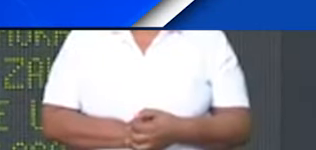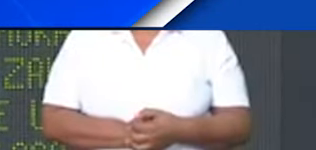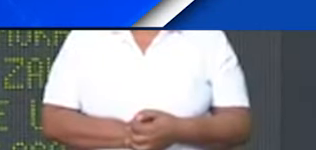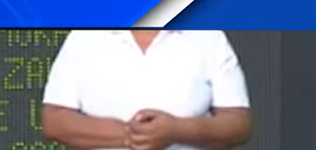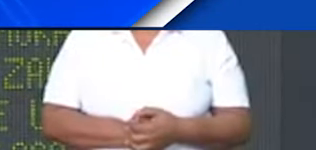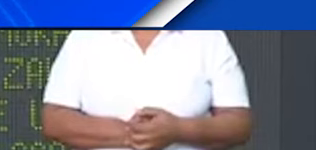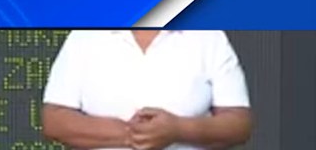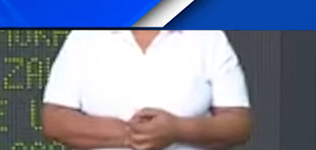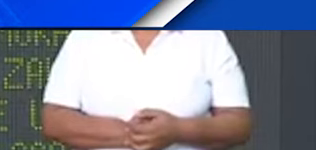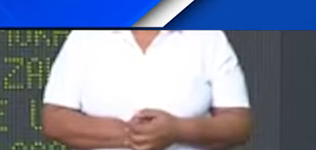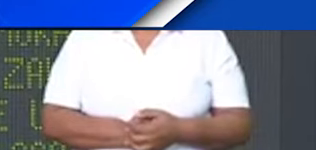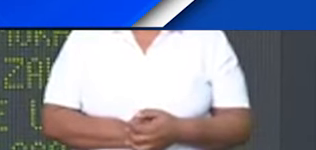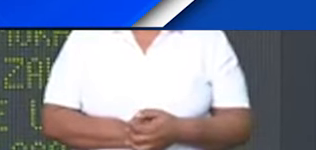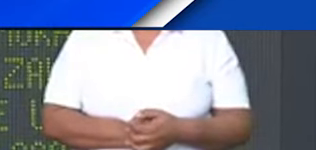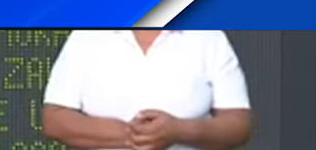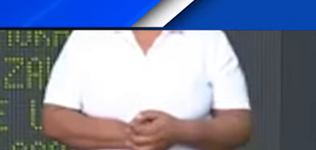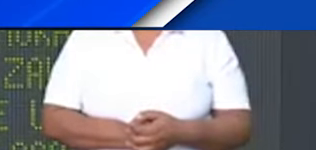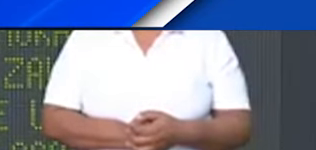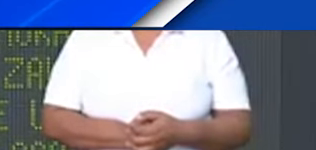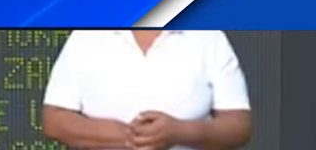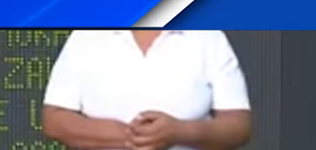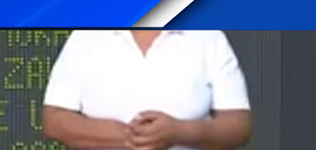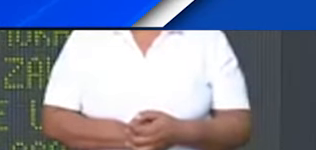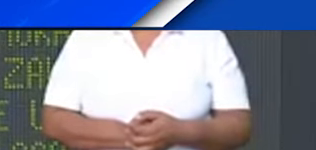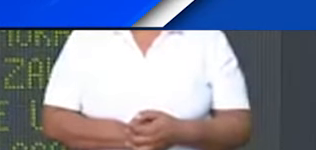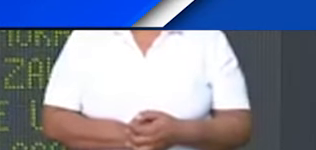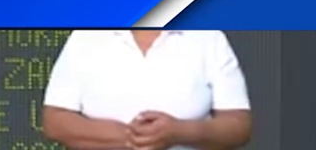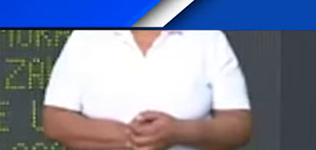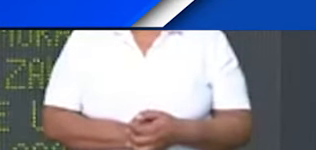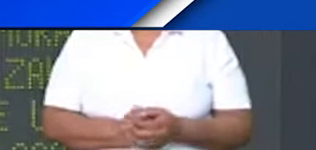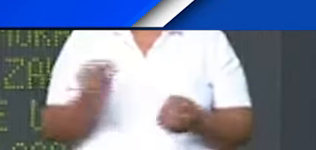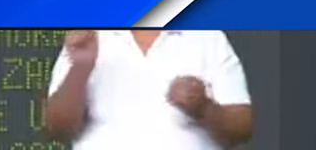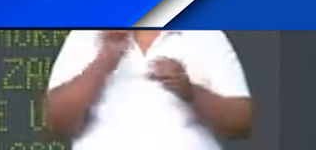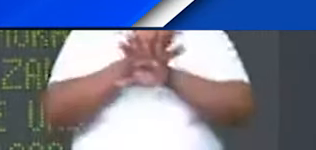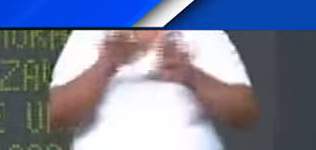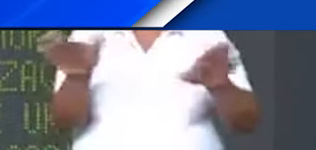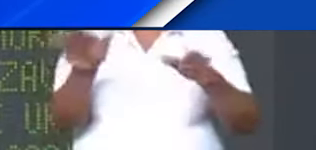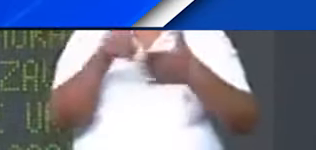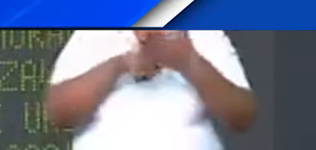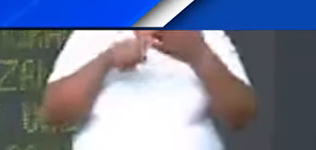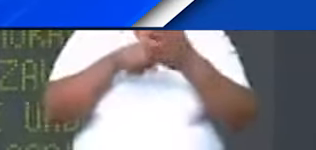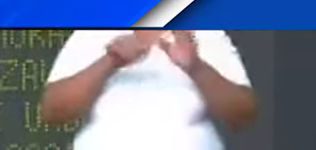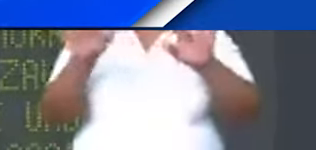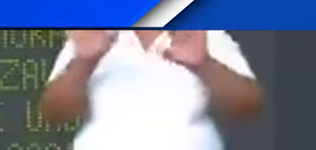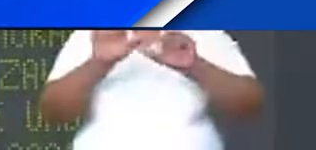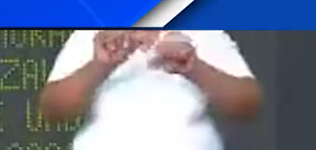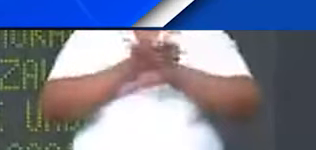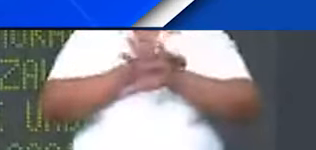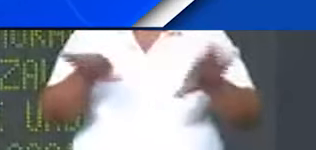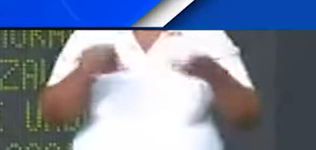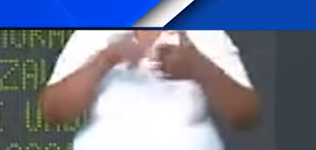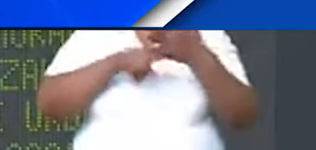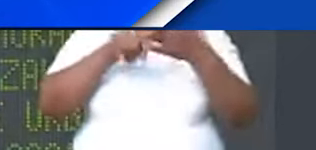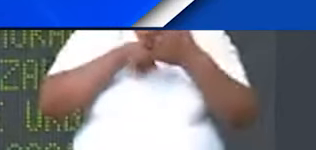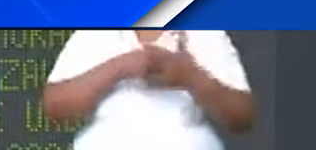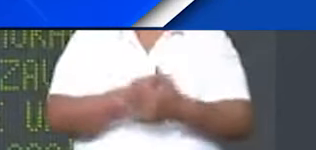fue electo de forma unánime con 91 votos. La votación. Se cierra la votación.